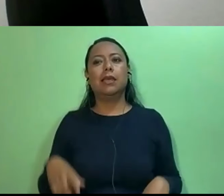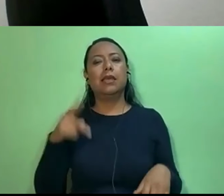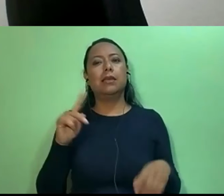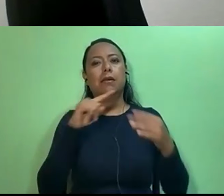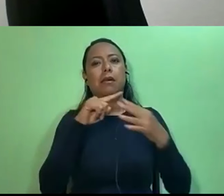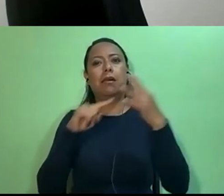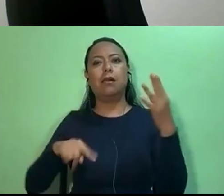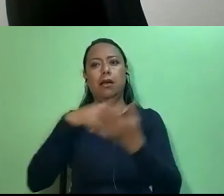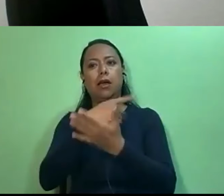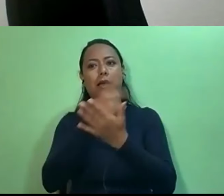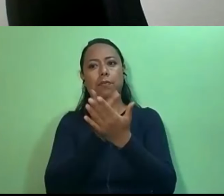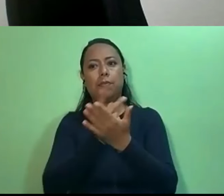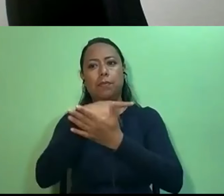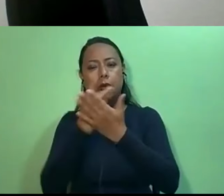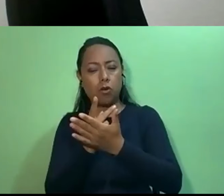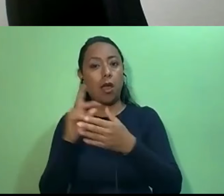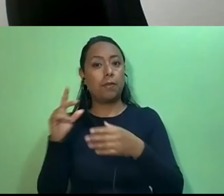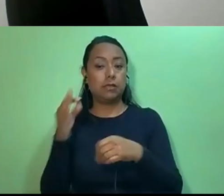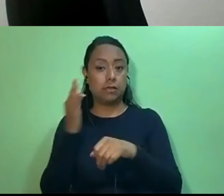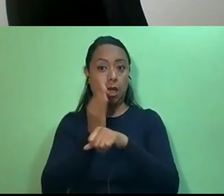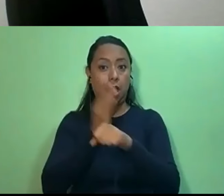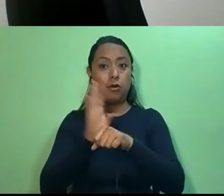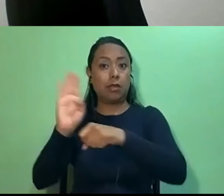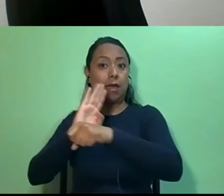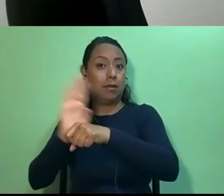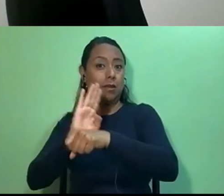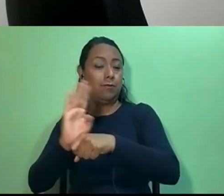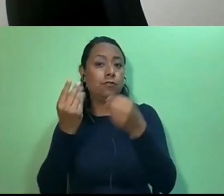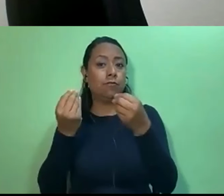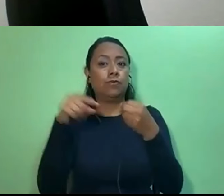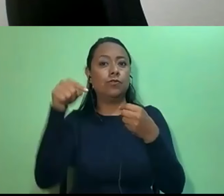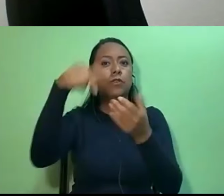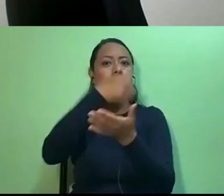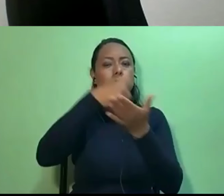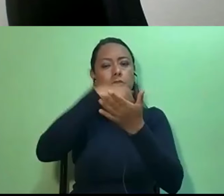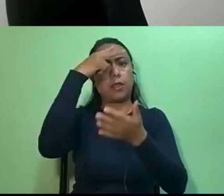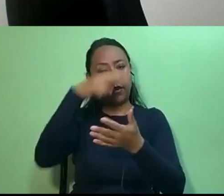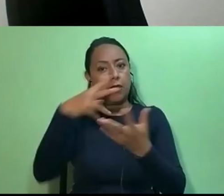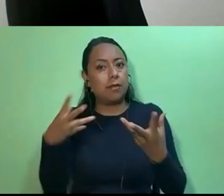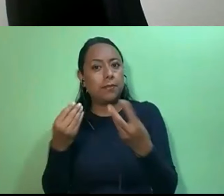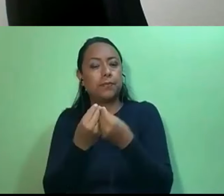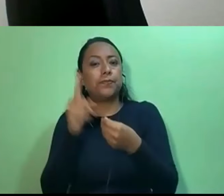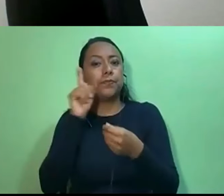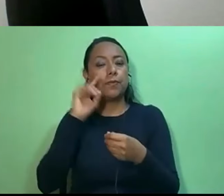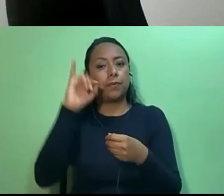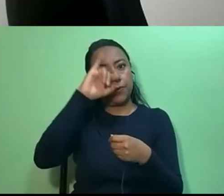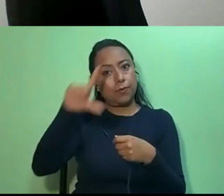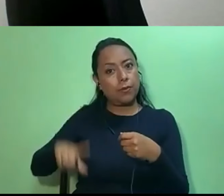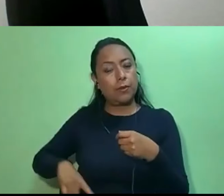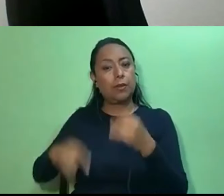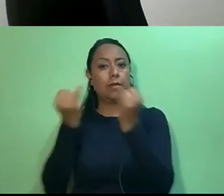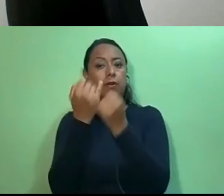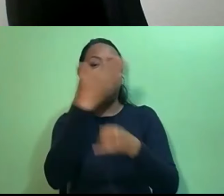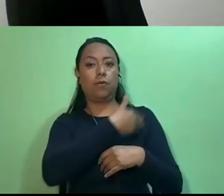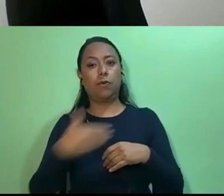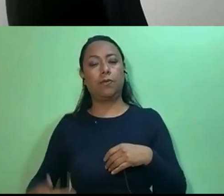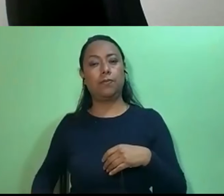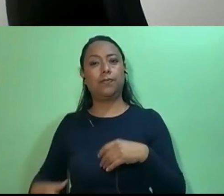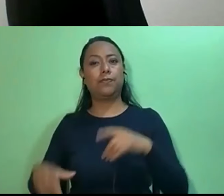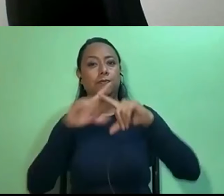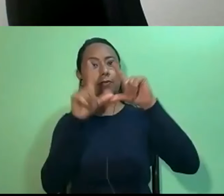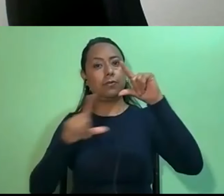programas que hoy tienen un mayor alcance en nuestra ciudad y que de manera conjunta la jefa de gobierno con el presidente de la República